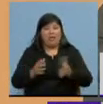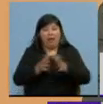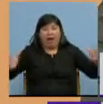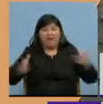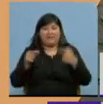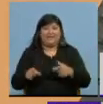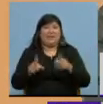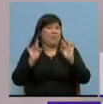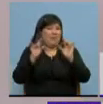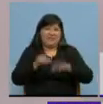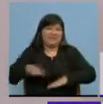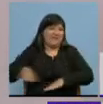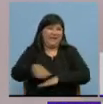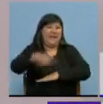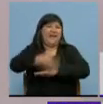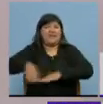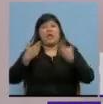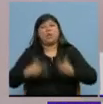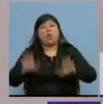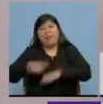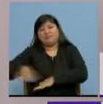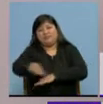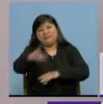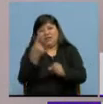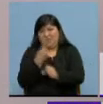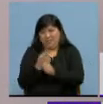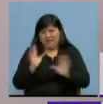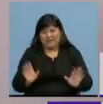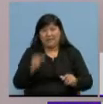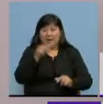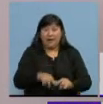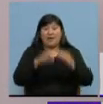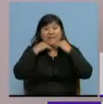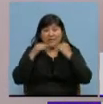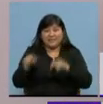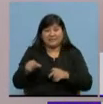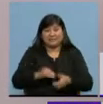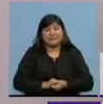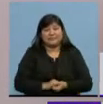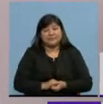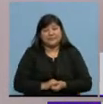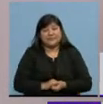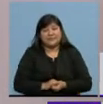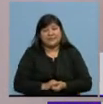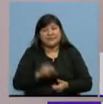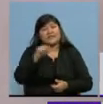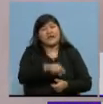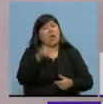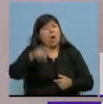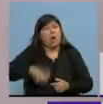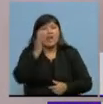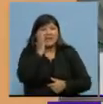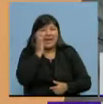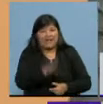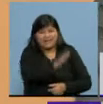complicado. Y en lo que hace a esta tarde, ¿ya conocen más o menos cómo va a ser el desenvolvimiento? En